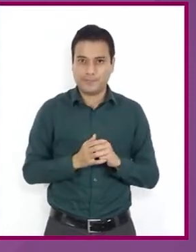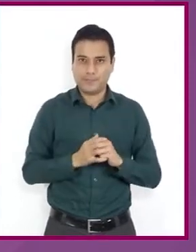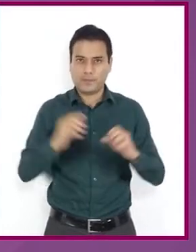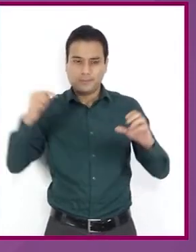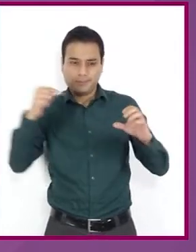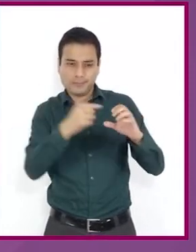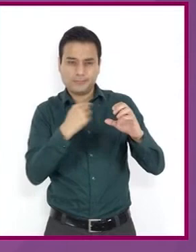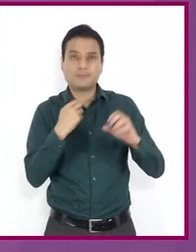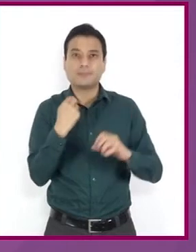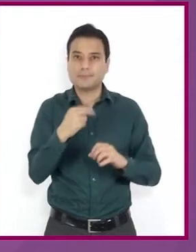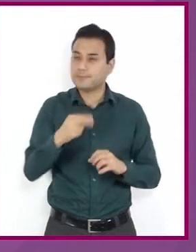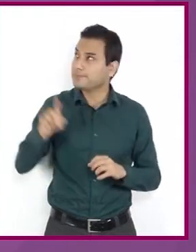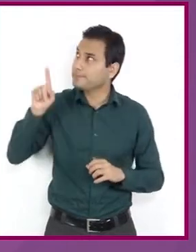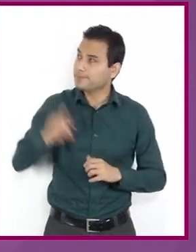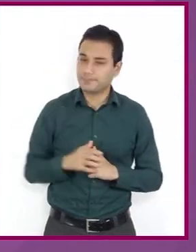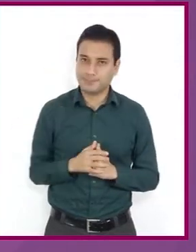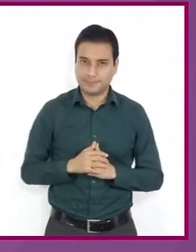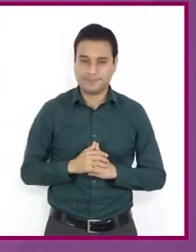reflexión.